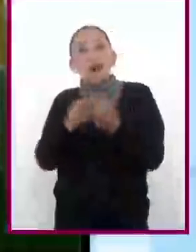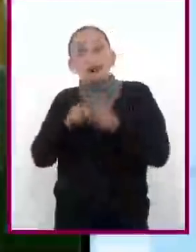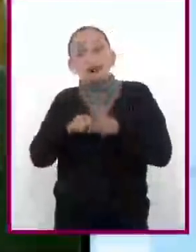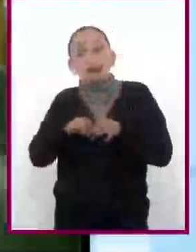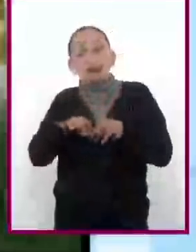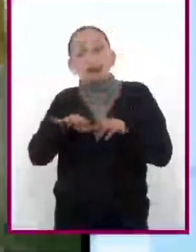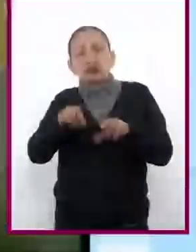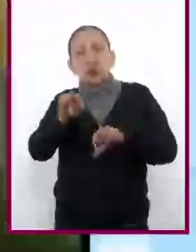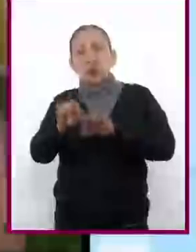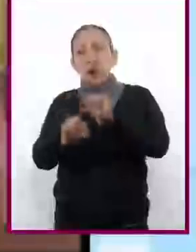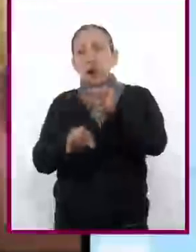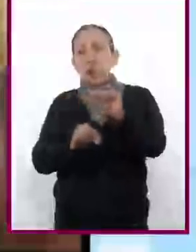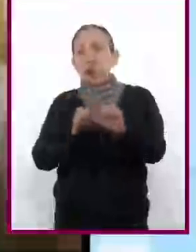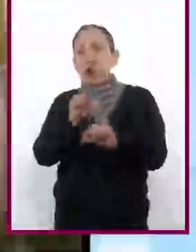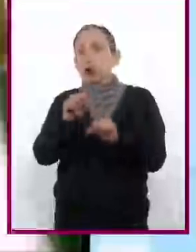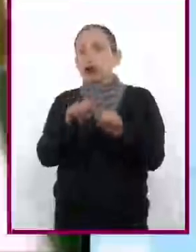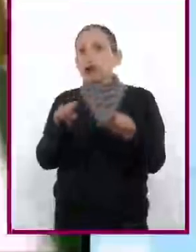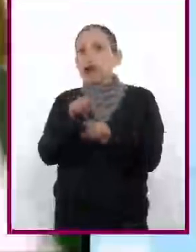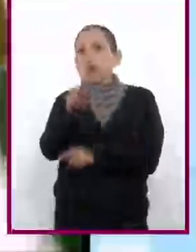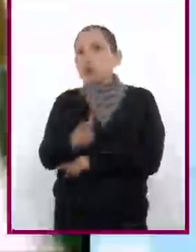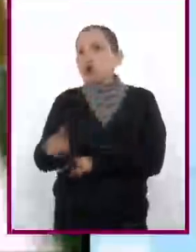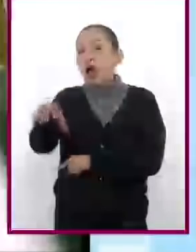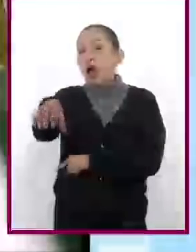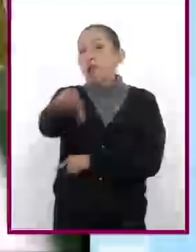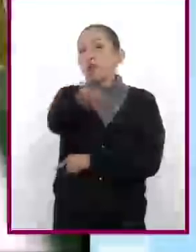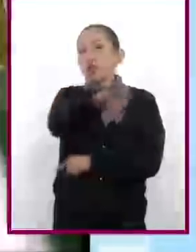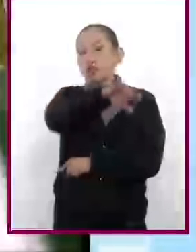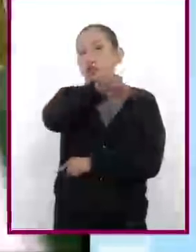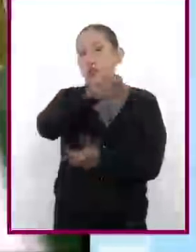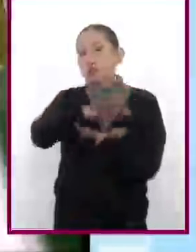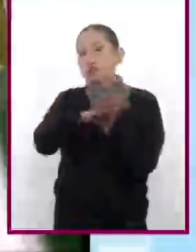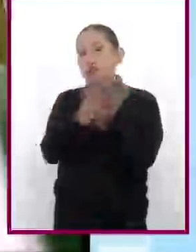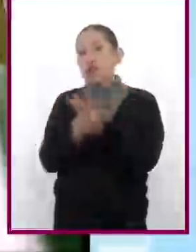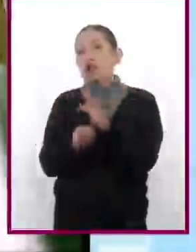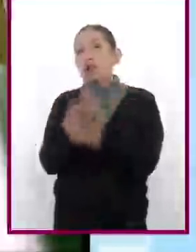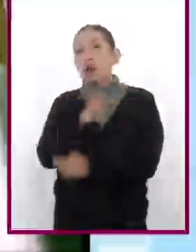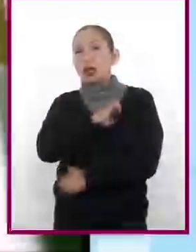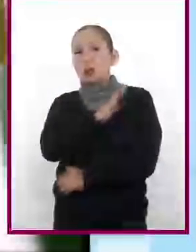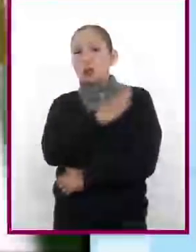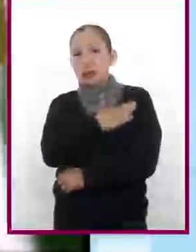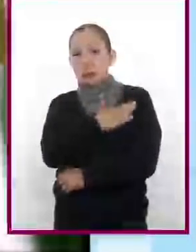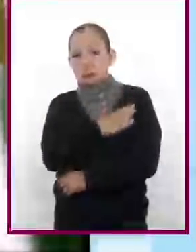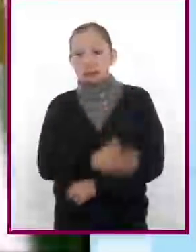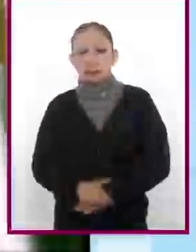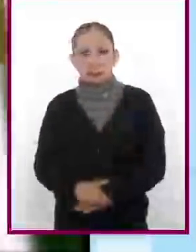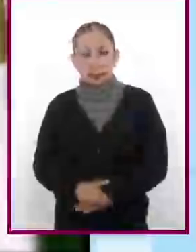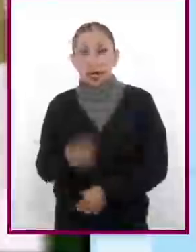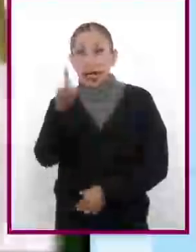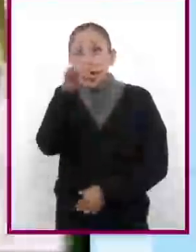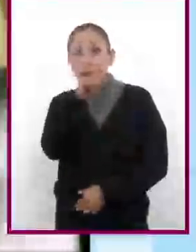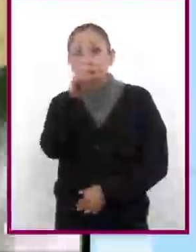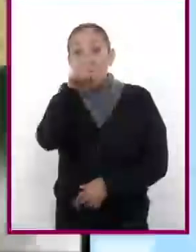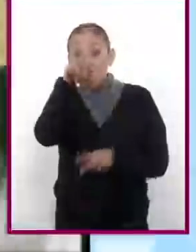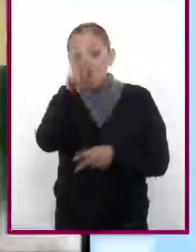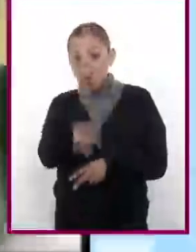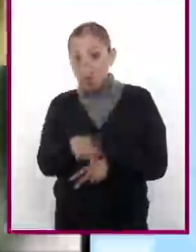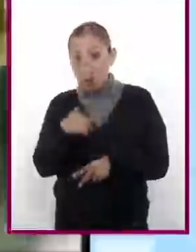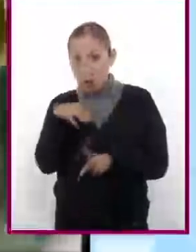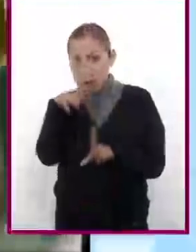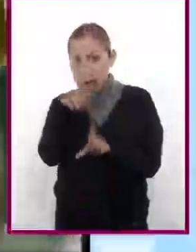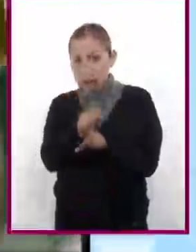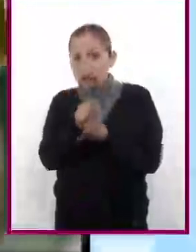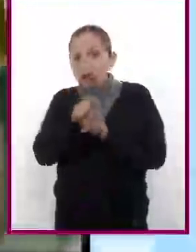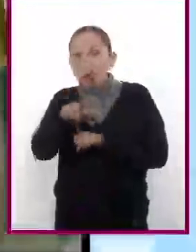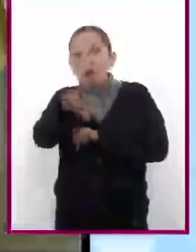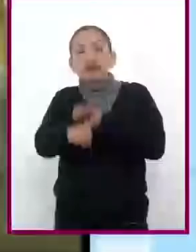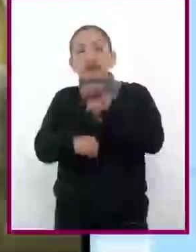introducirse poco a poco en los diversos pueblos de lo que pronto se llamó la Nueva España. La lengua era la verdadera conquistadora